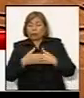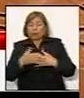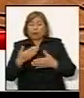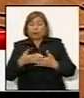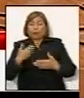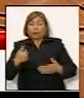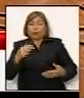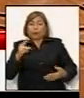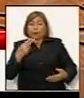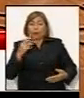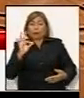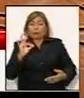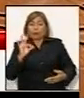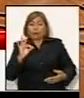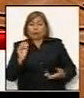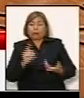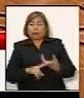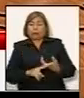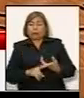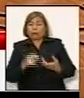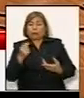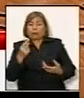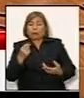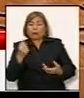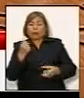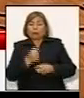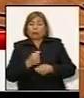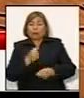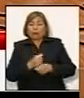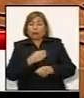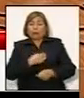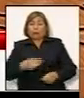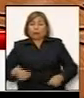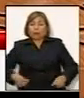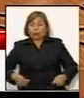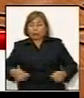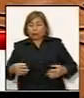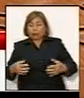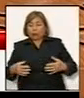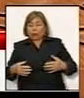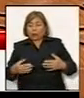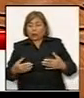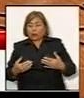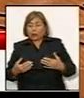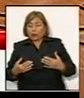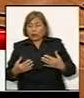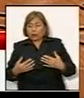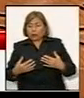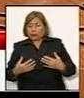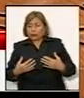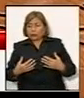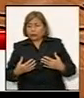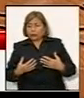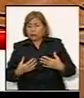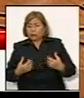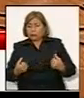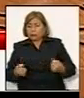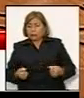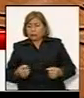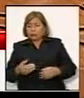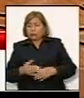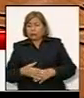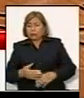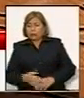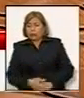desde el año 2009 hasta el año 2011 estuve trabajando en el ministerio de educación después del ministerio